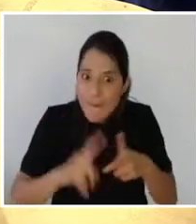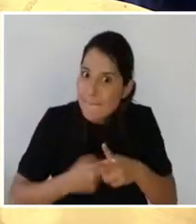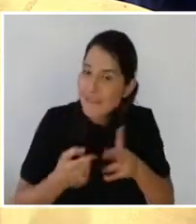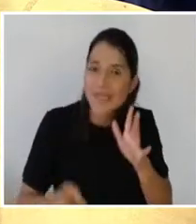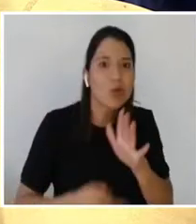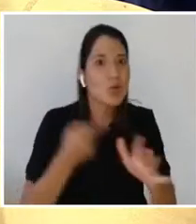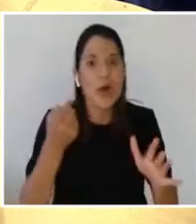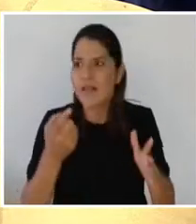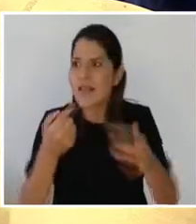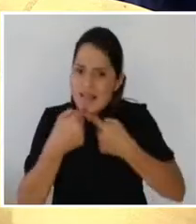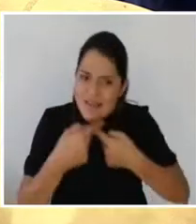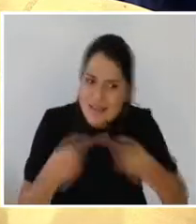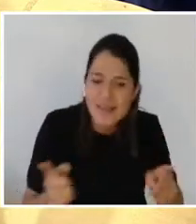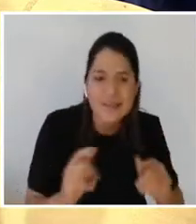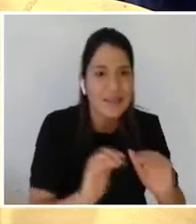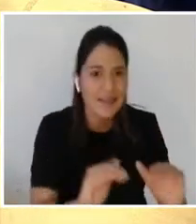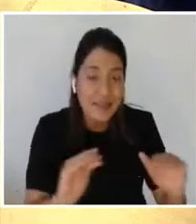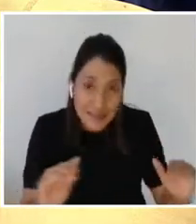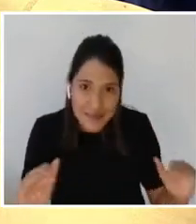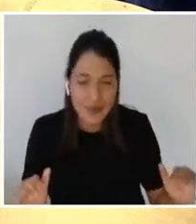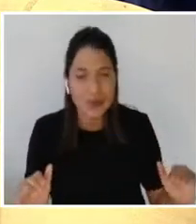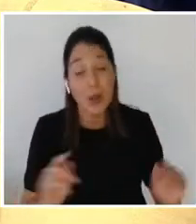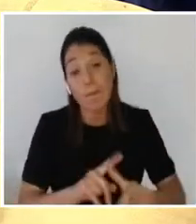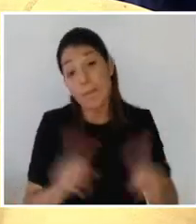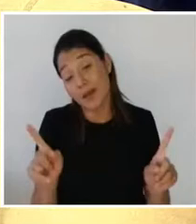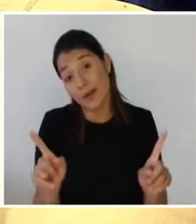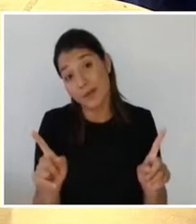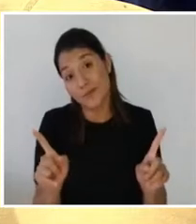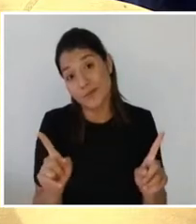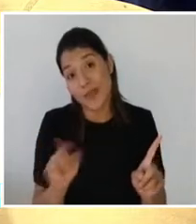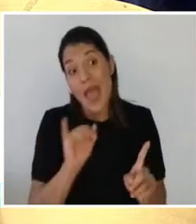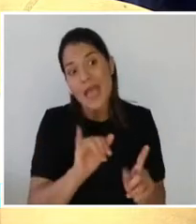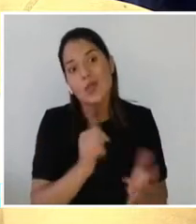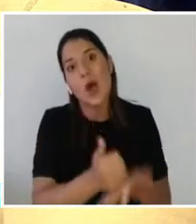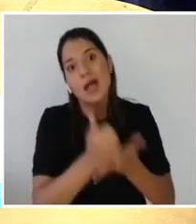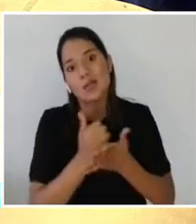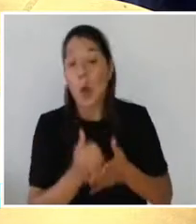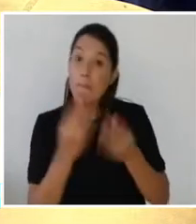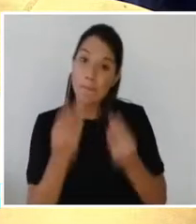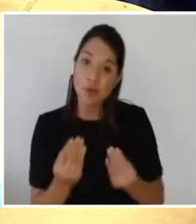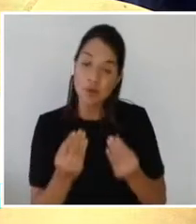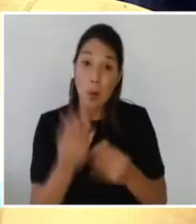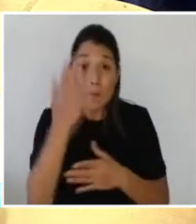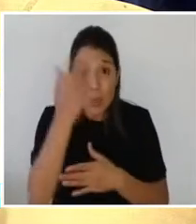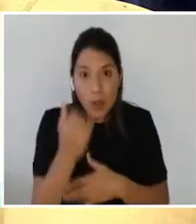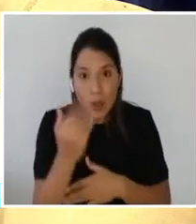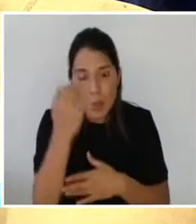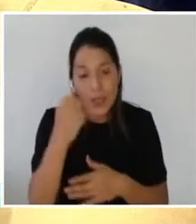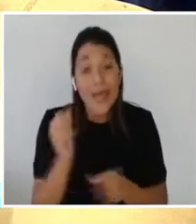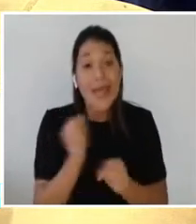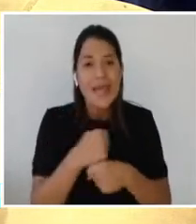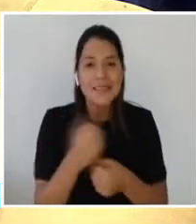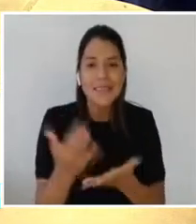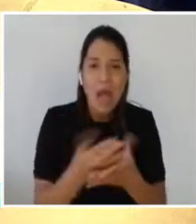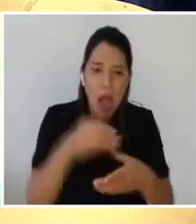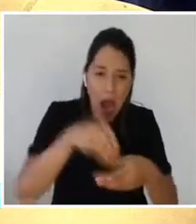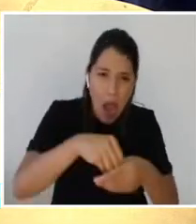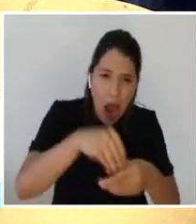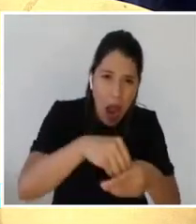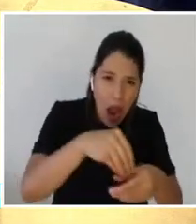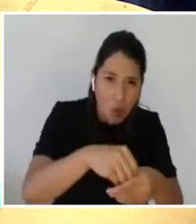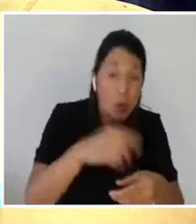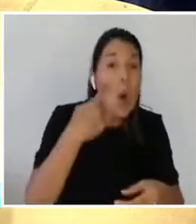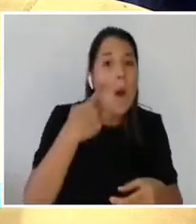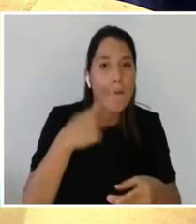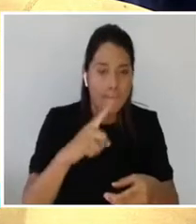a los chicos y demás, pero eso más bien me ayudó mucho, porque hice un ahorro, ¿verdad?, para inscribir la marca ese año y